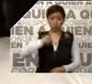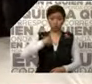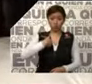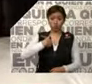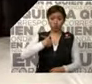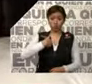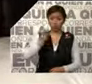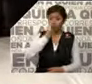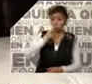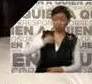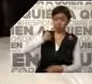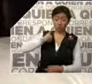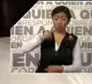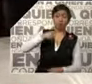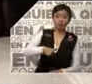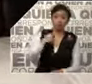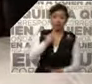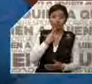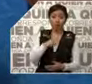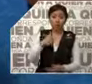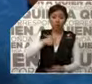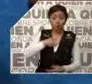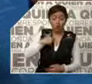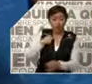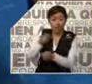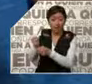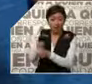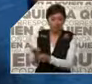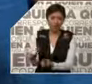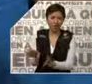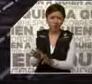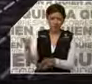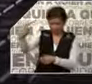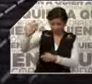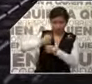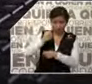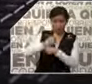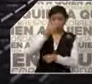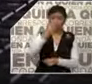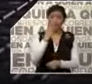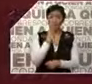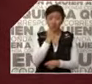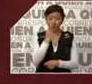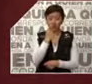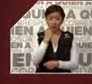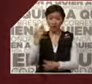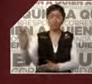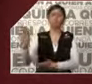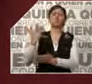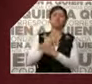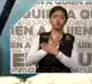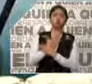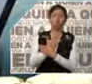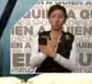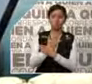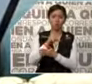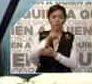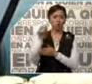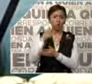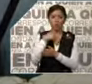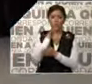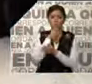agredí cuando fue todo lo contrario. Afirma que uno de los policías dejó caer su cuerpo encima de ella y ya no pudo moverse ni